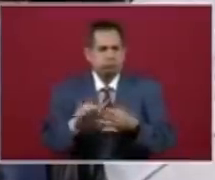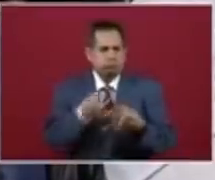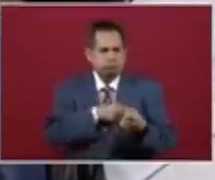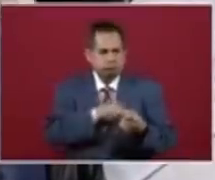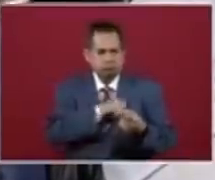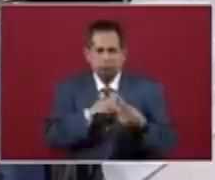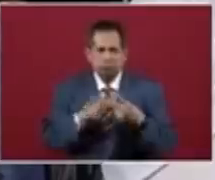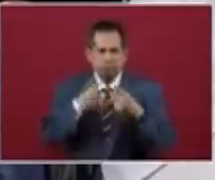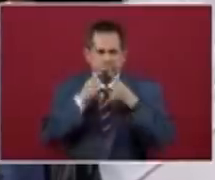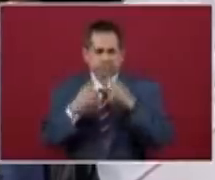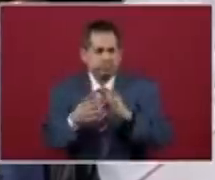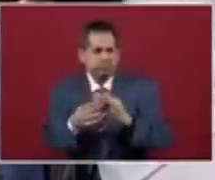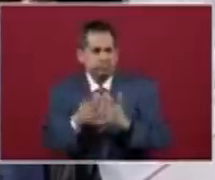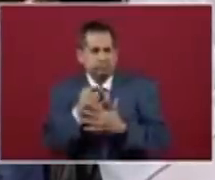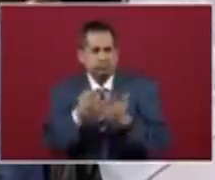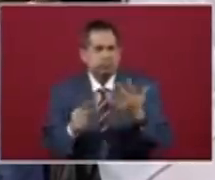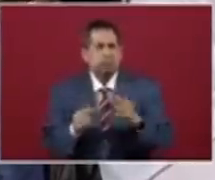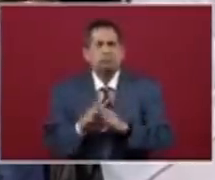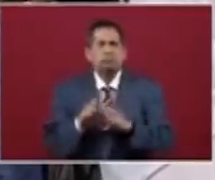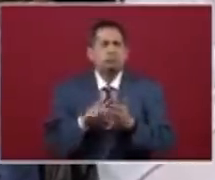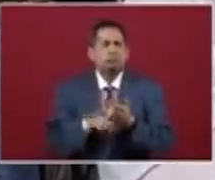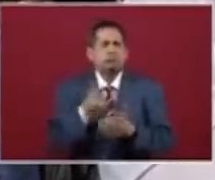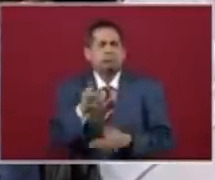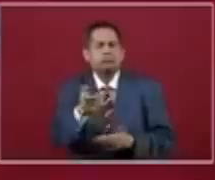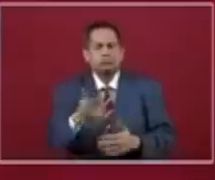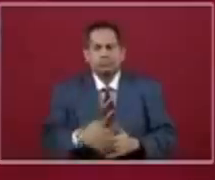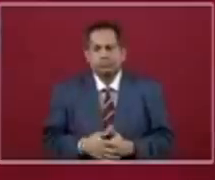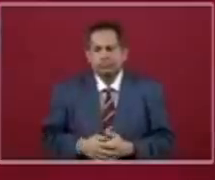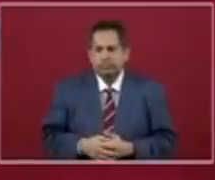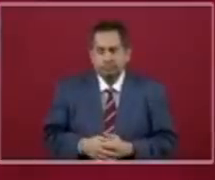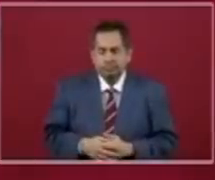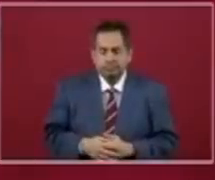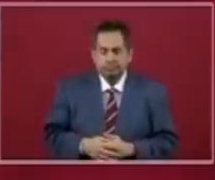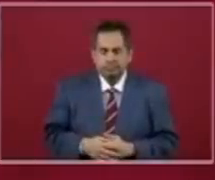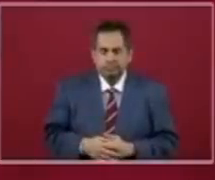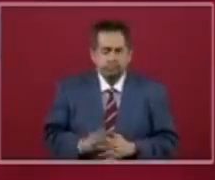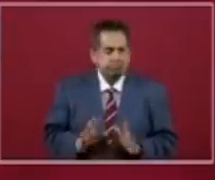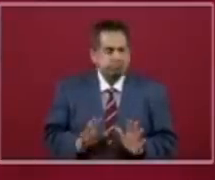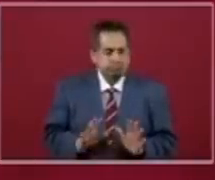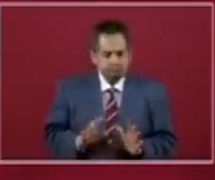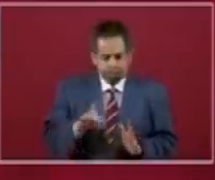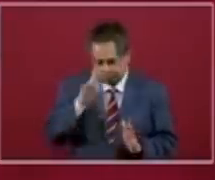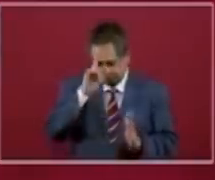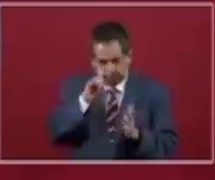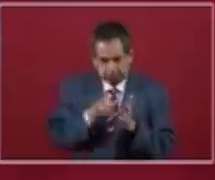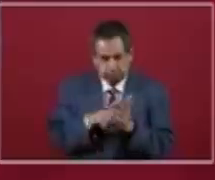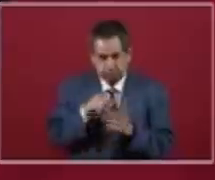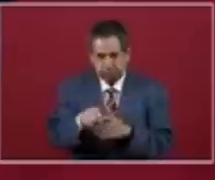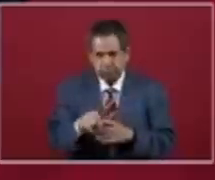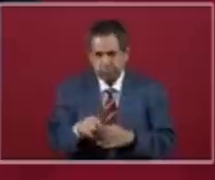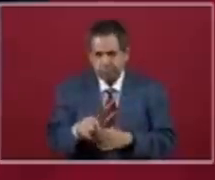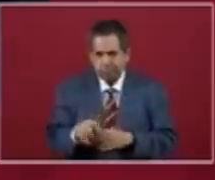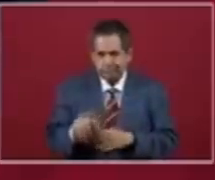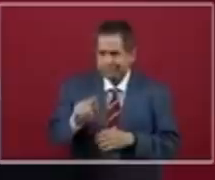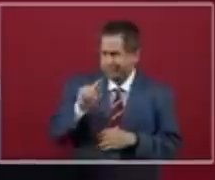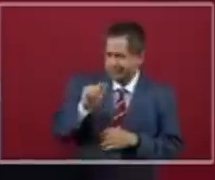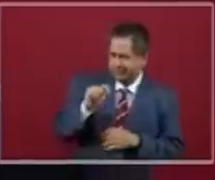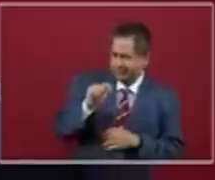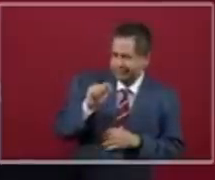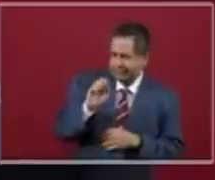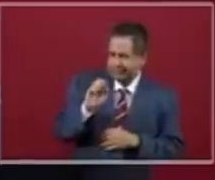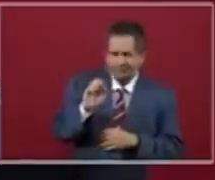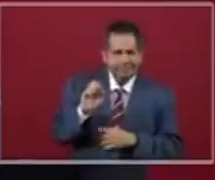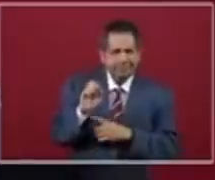las negociaciones comerciales con Estados Unidos. Pues no creo que sea, honestamente, el tratado